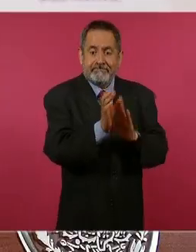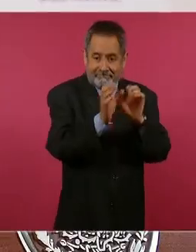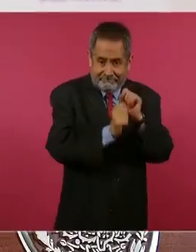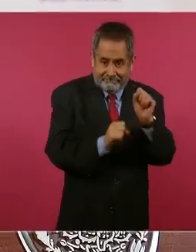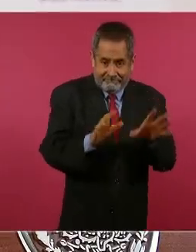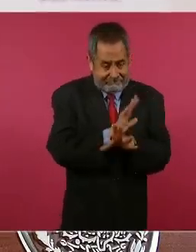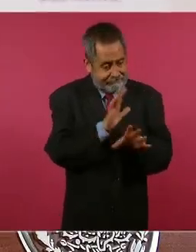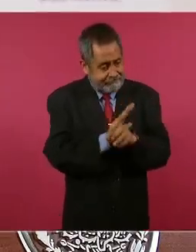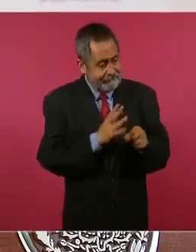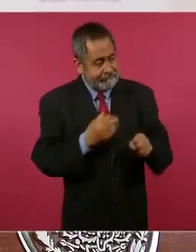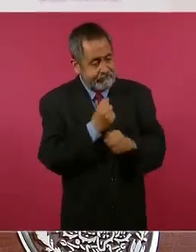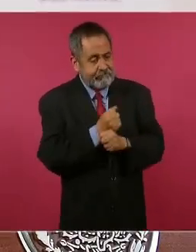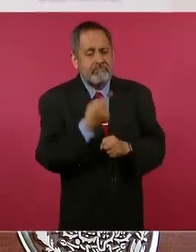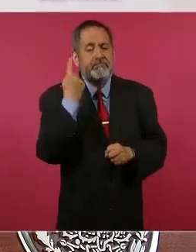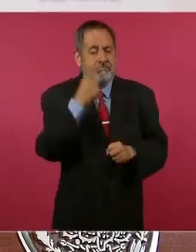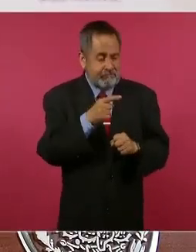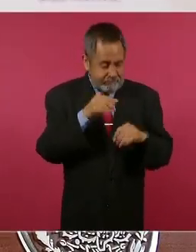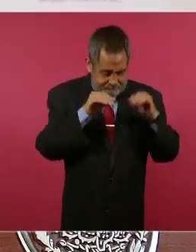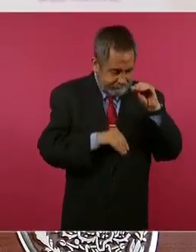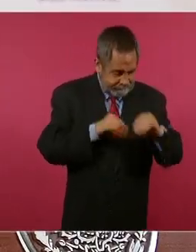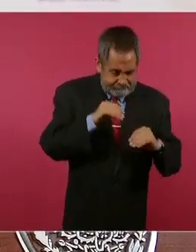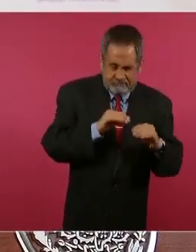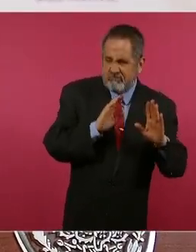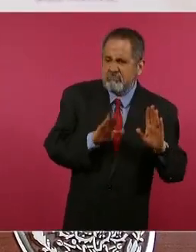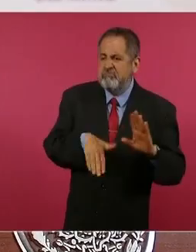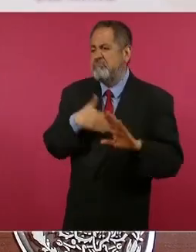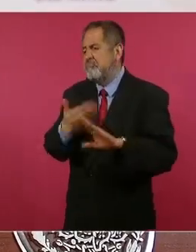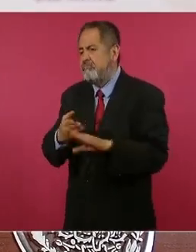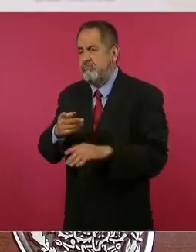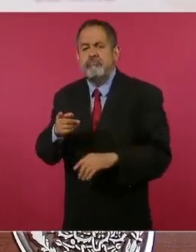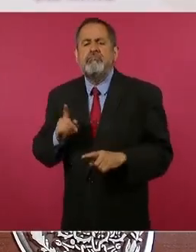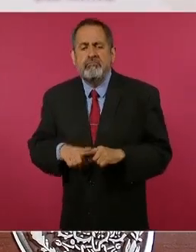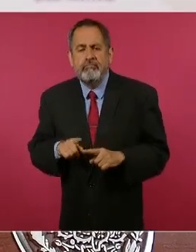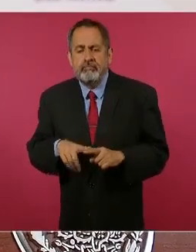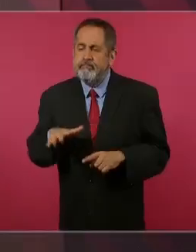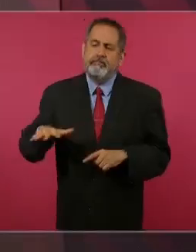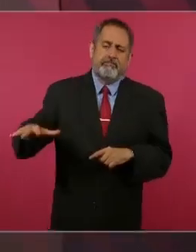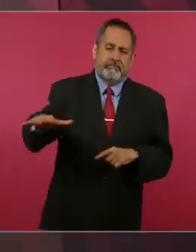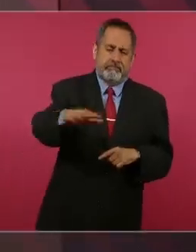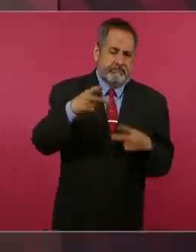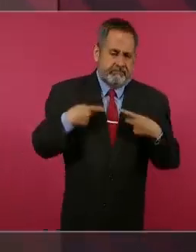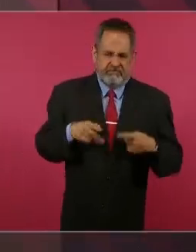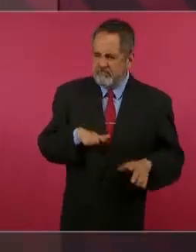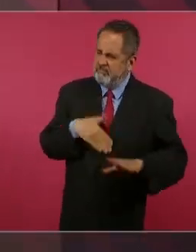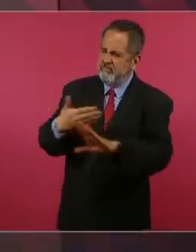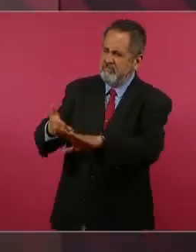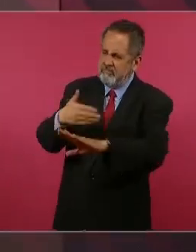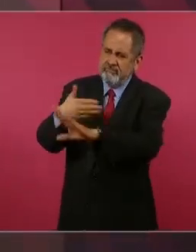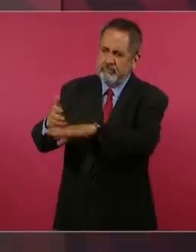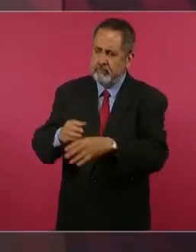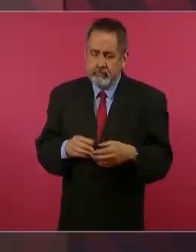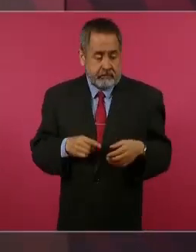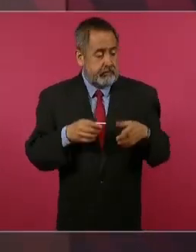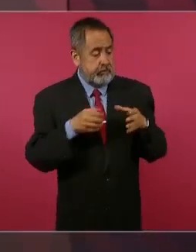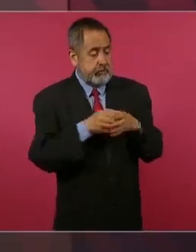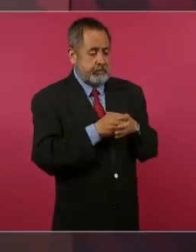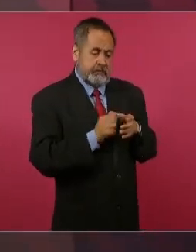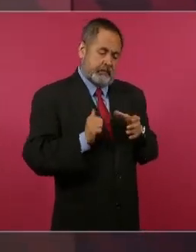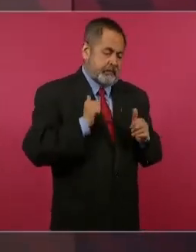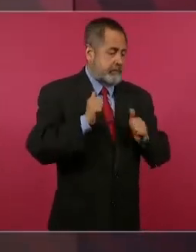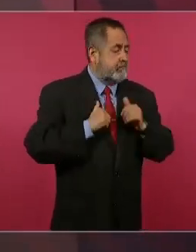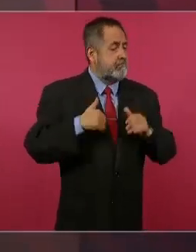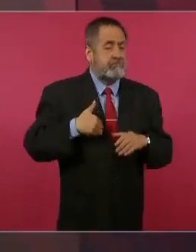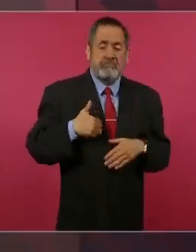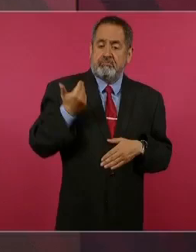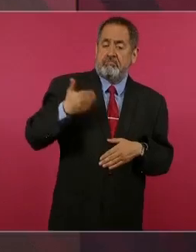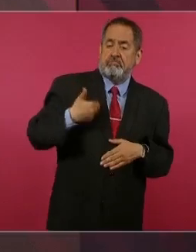fueron en contra del pueblo y en beneficio de una minoría, de estos que no quieren ahora la